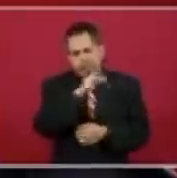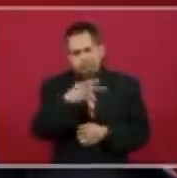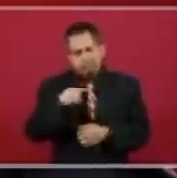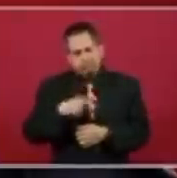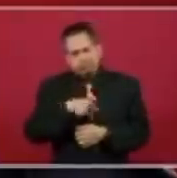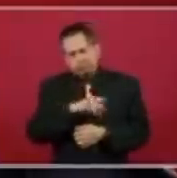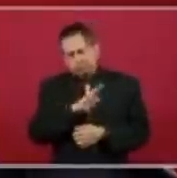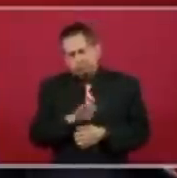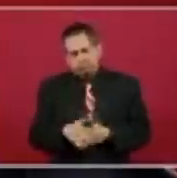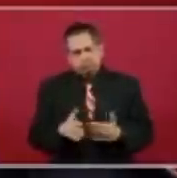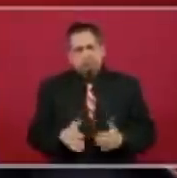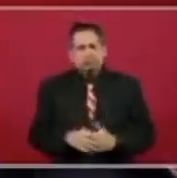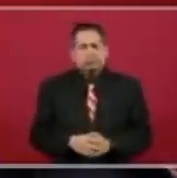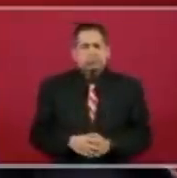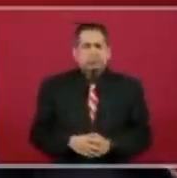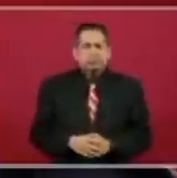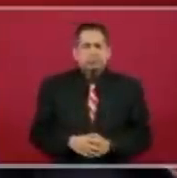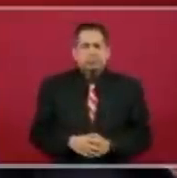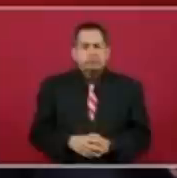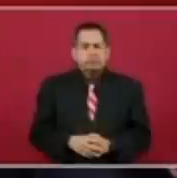fallecidos.